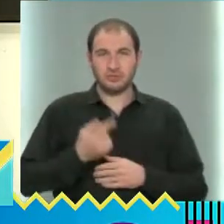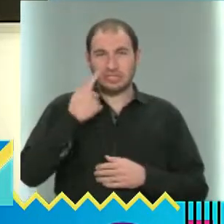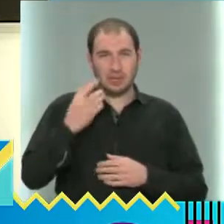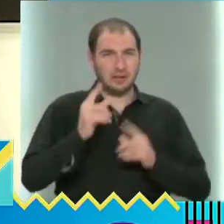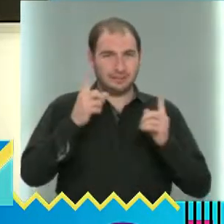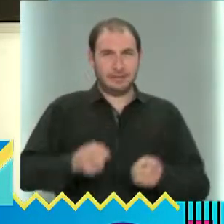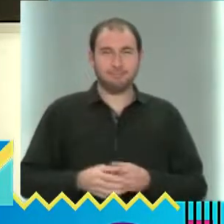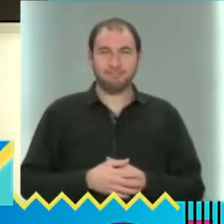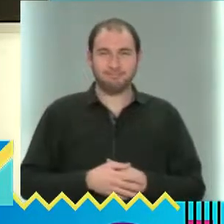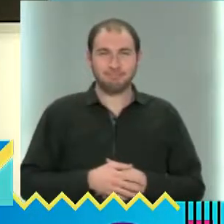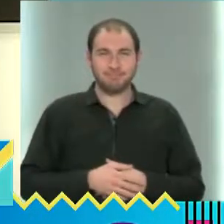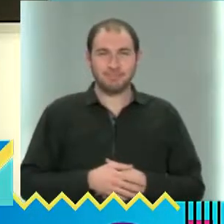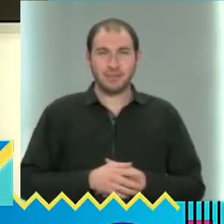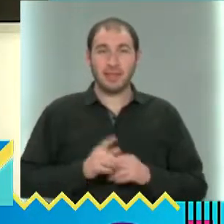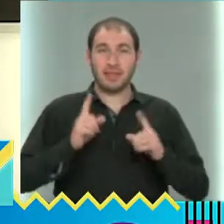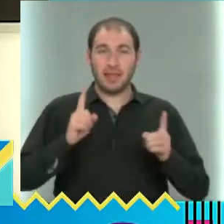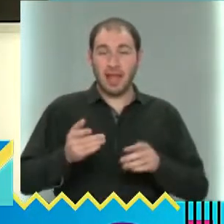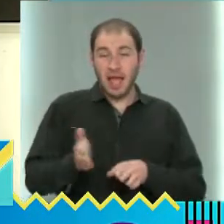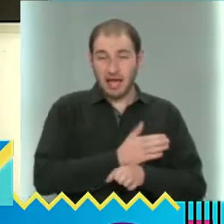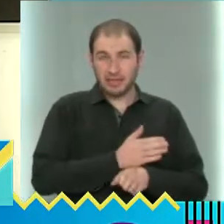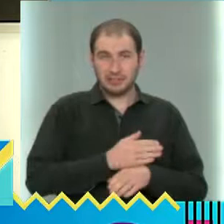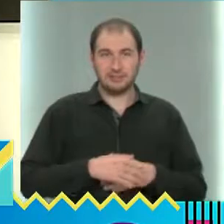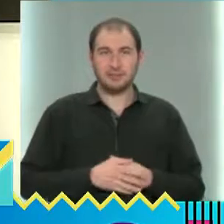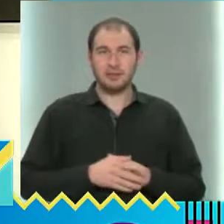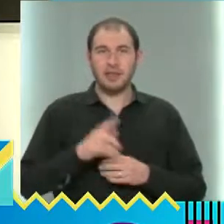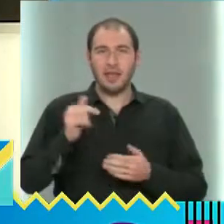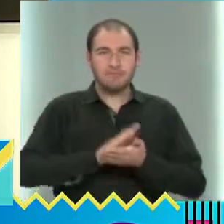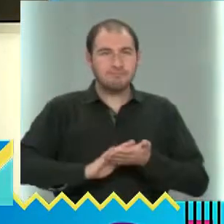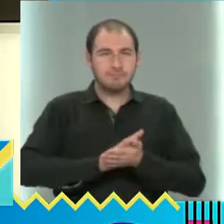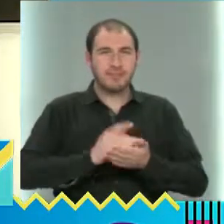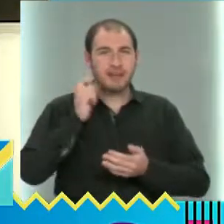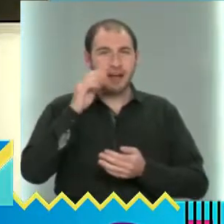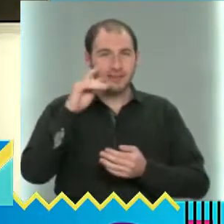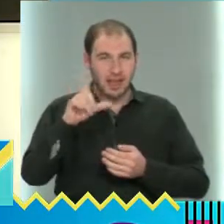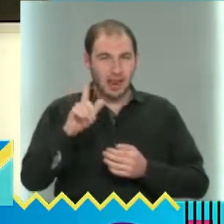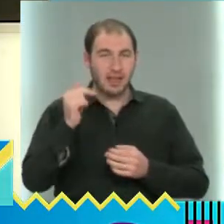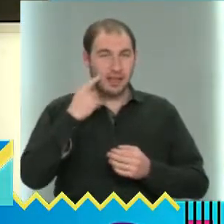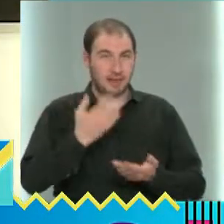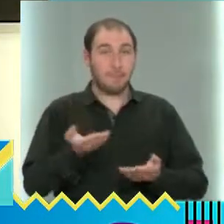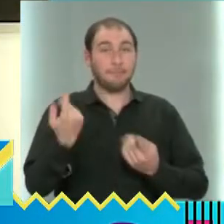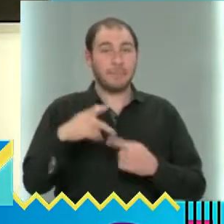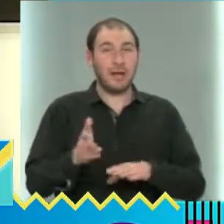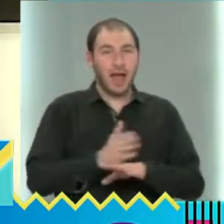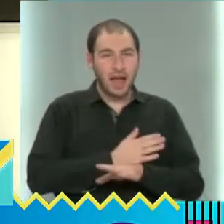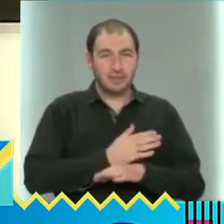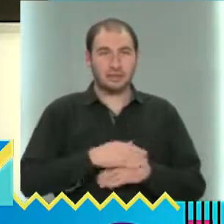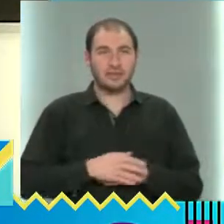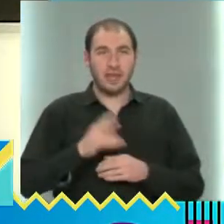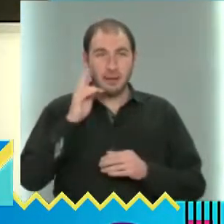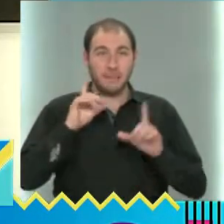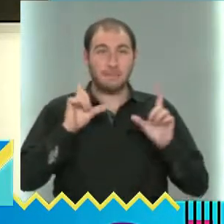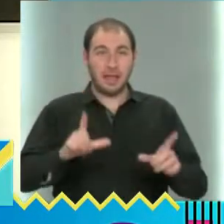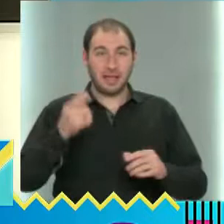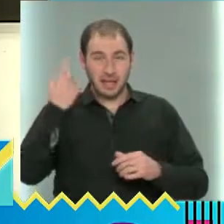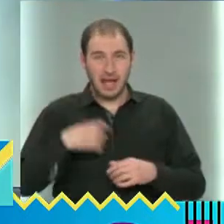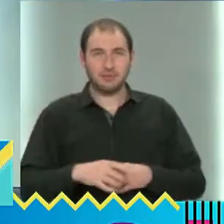ciudadanos también. Recién nos quedábamos ahí con las influencias de Gabriela, así que vamos a ir a eso, pero antes vamos a pasar por la placa de